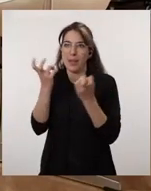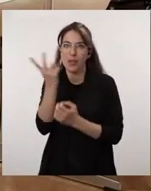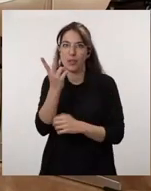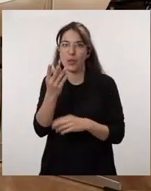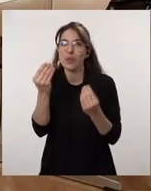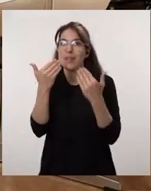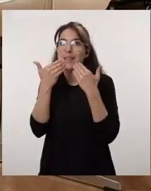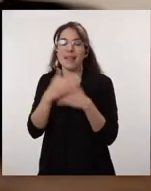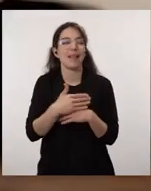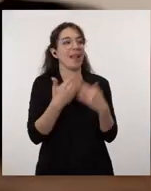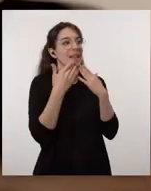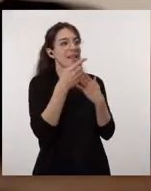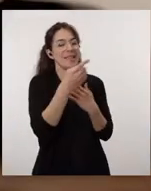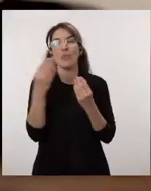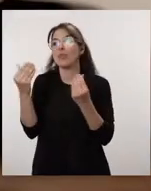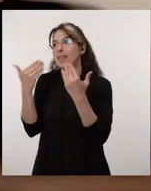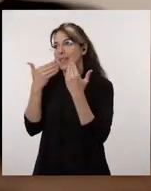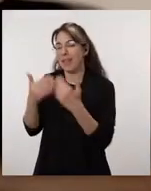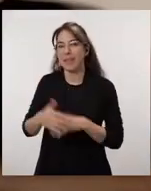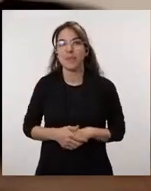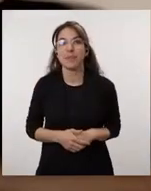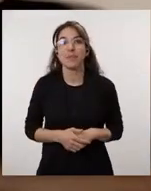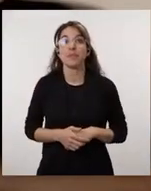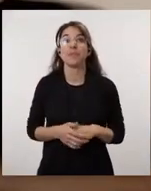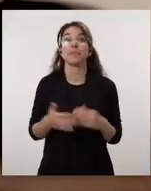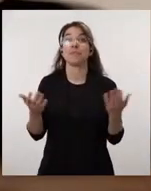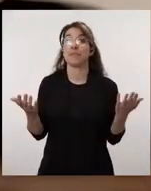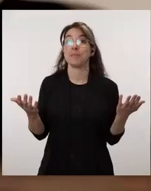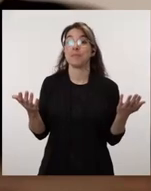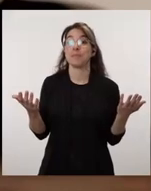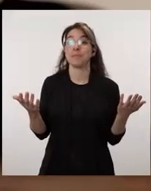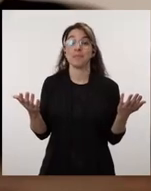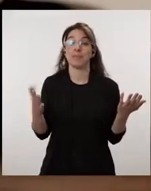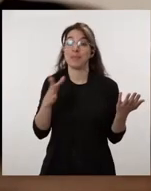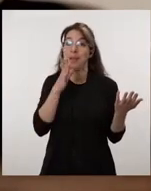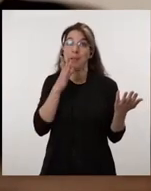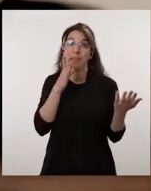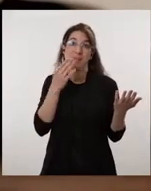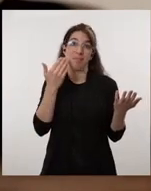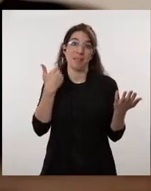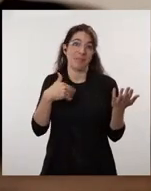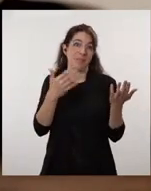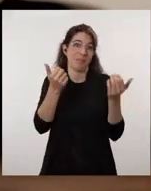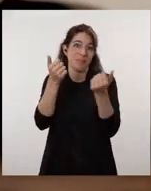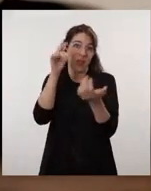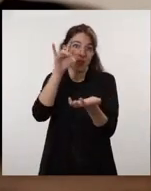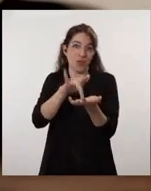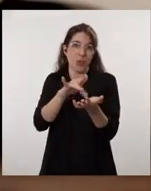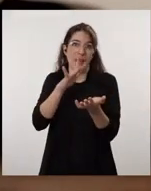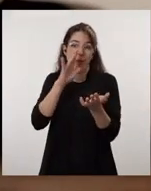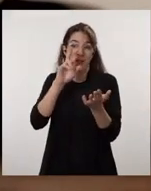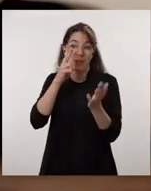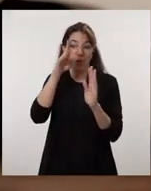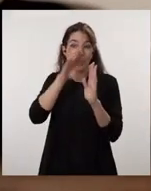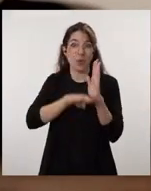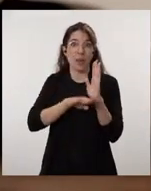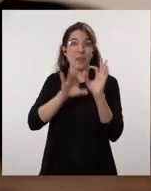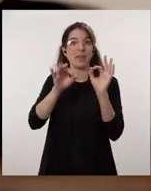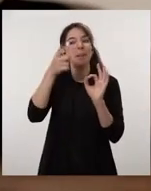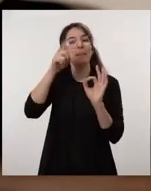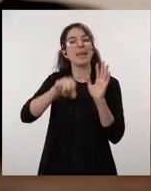si vamos despidiendo nos de este segundo programa como os decía del mes del sello aquellos que os perdisteis el primer programa